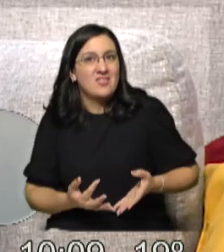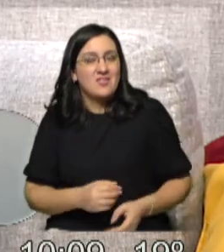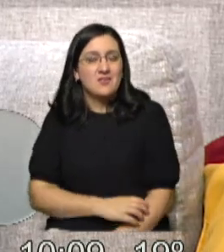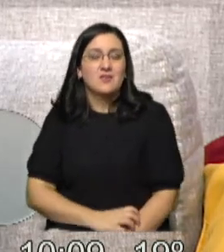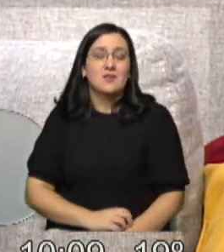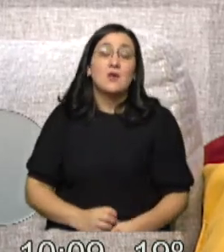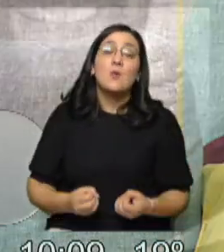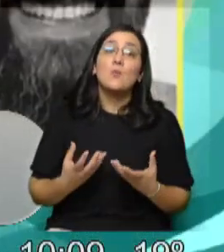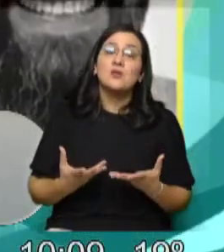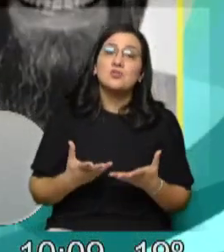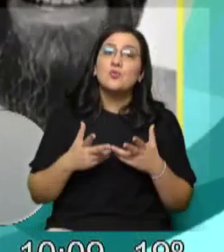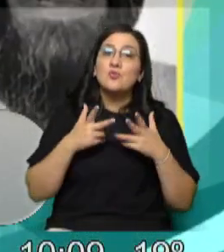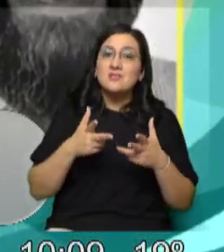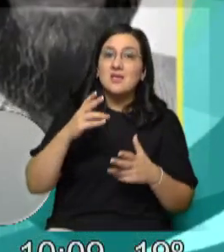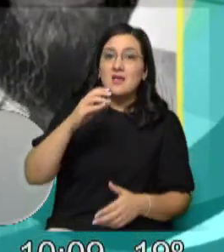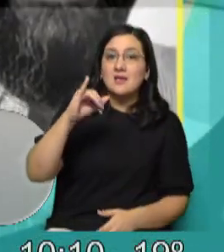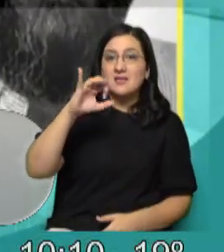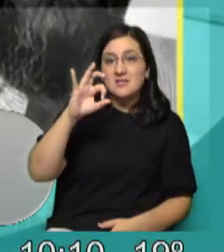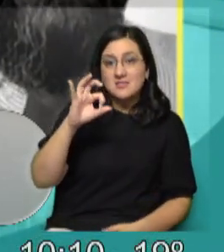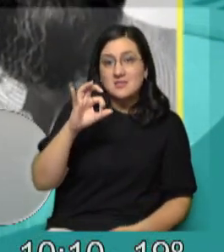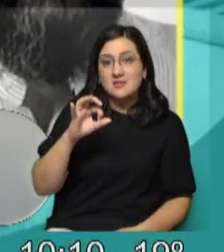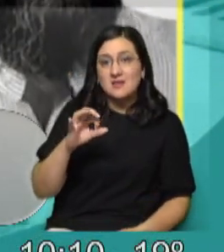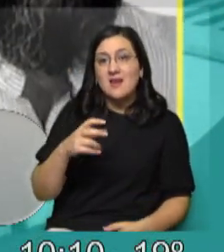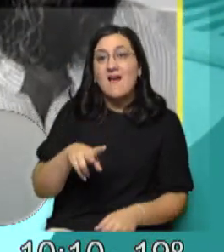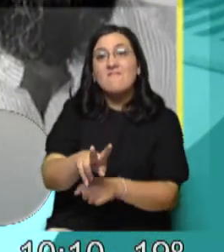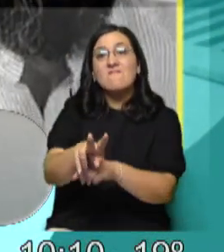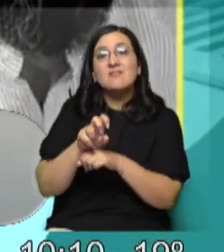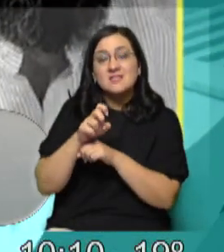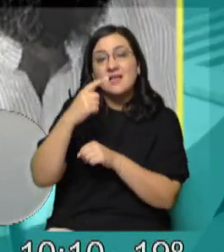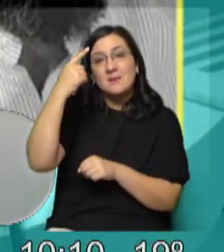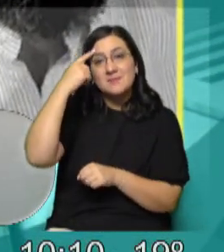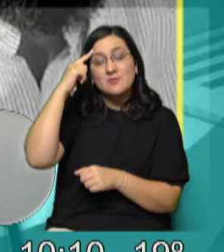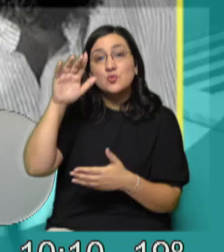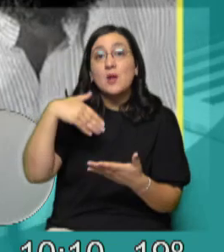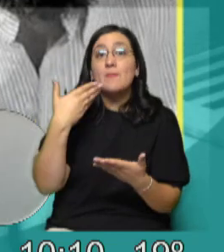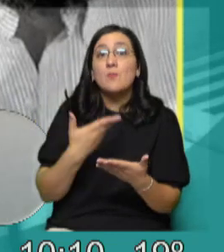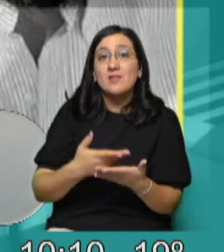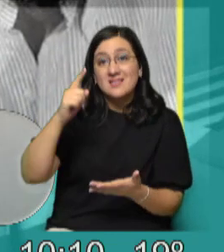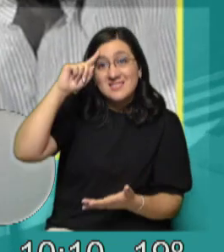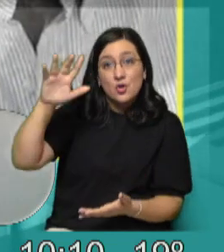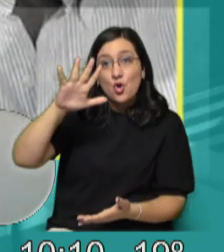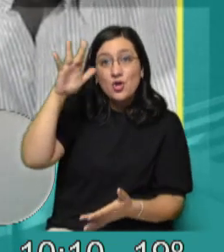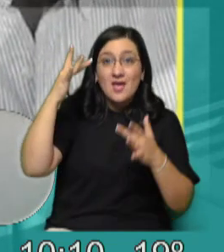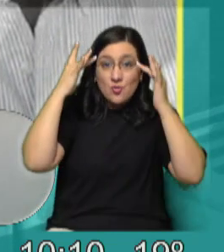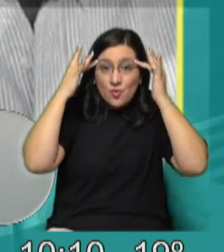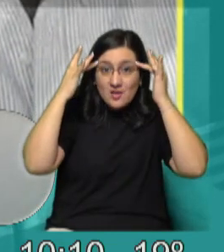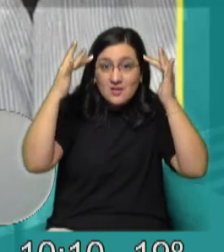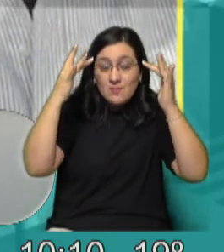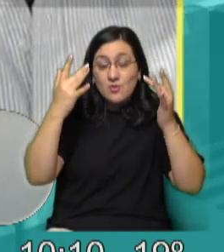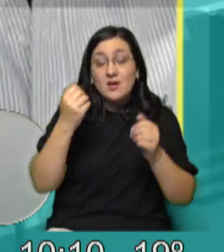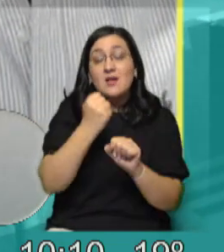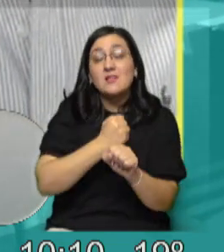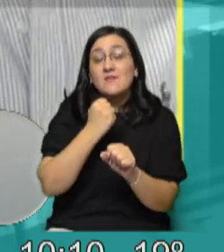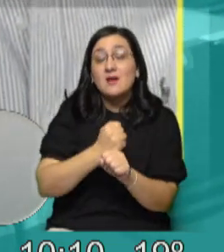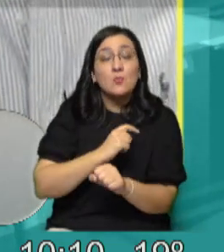ese sentido, como decía Cris, la física del pensamiento es una propuesta de psicología educativa que intenta trabajar como